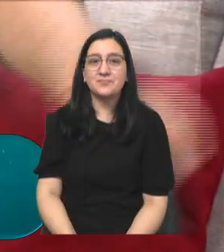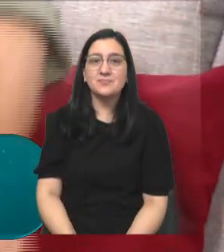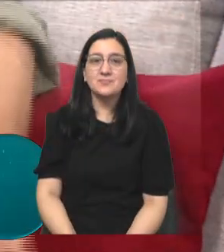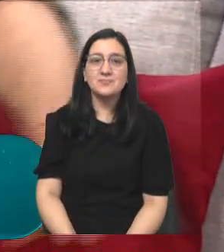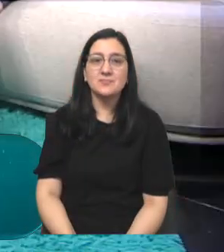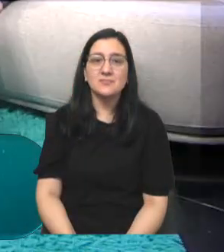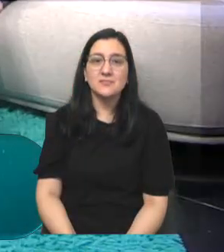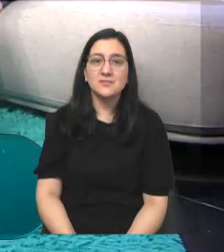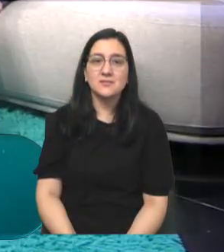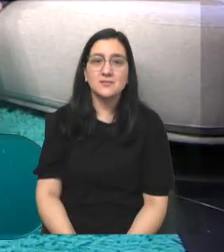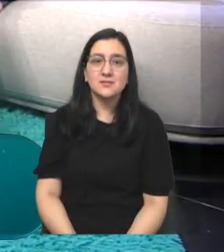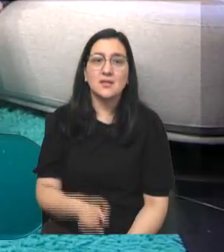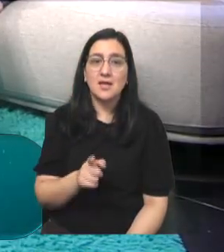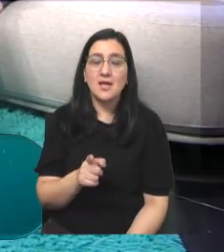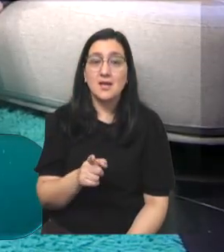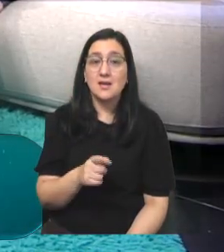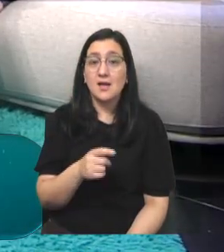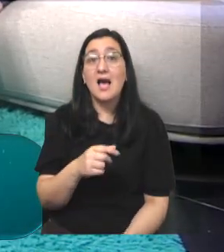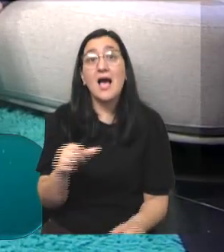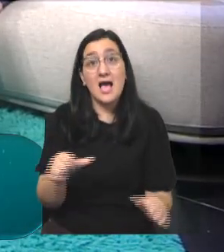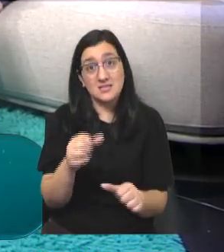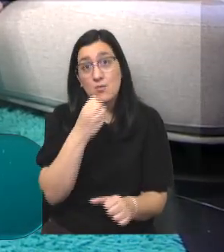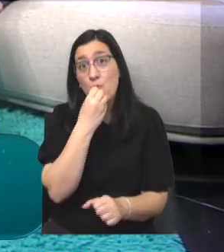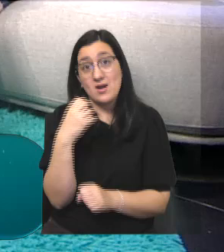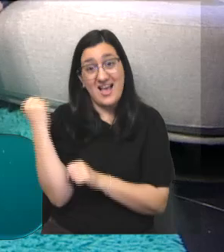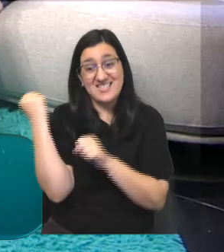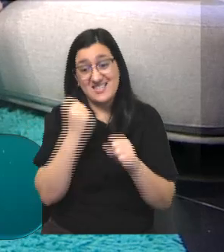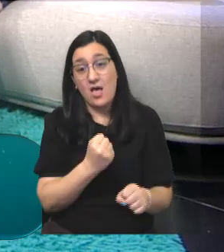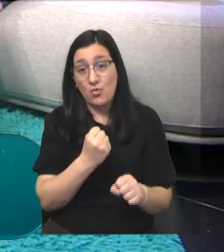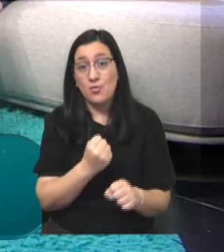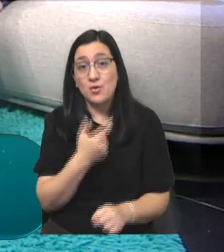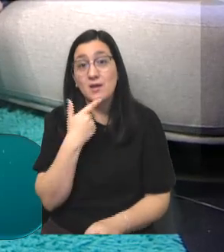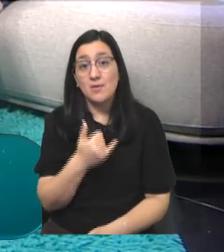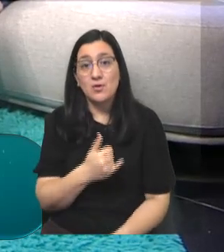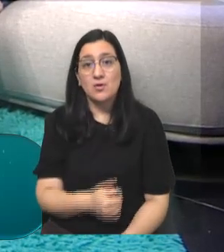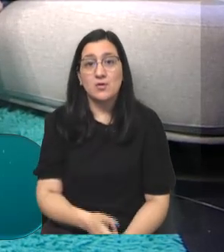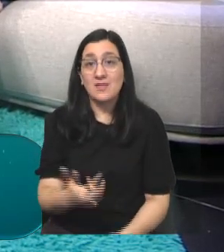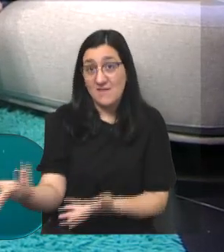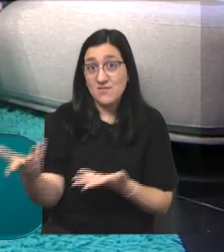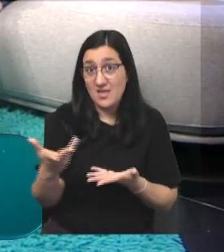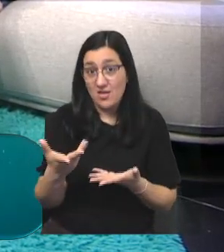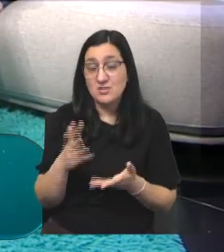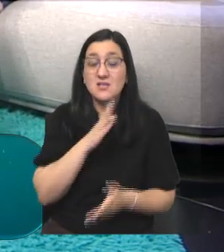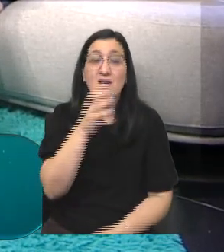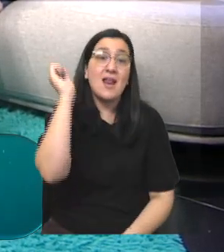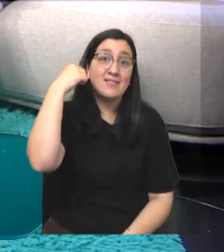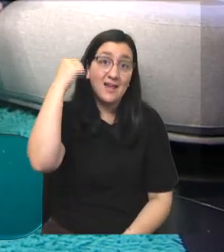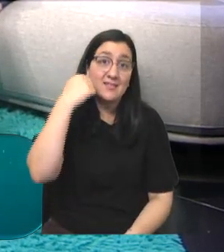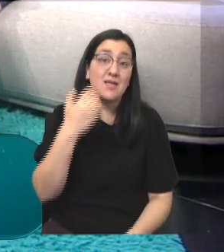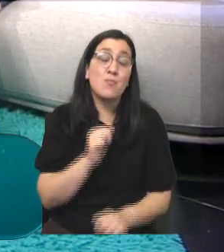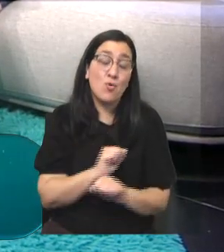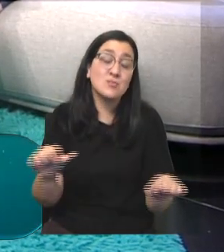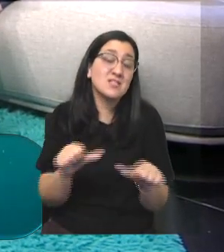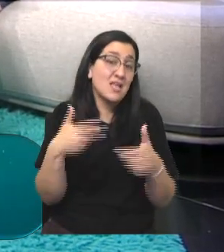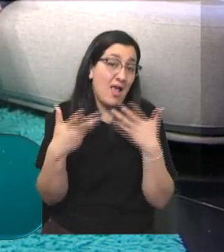noches de... Bueno, él es un gran asador. Claro. ¿No? Entonces, en noches de asado y de... Muy están bien. Invitados. Si van por Atlántida, acá hacemos algo.